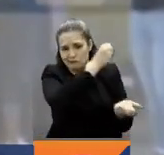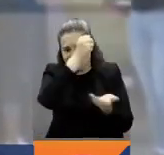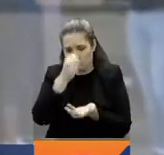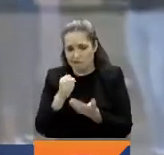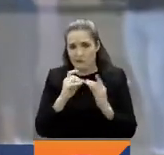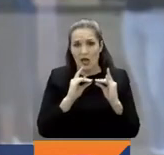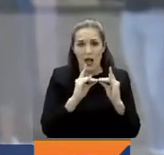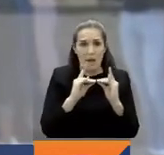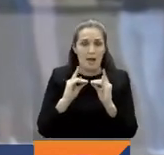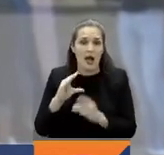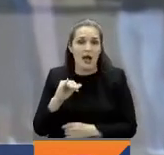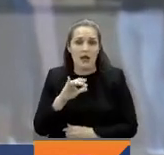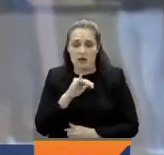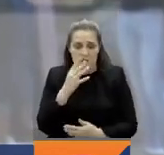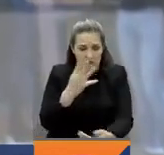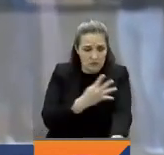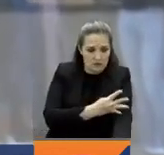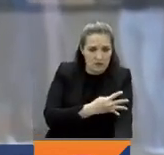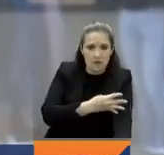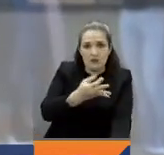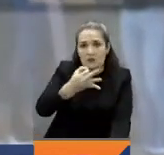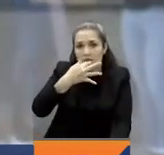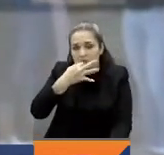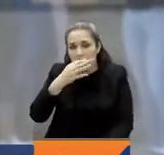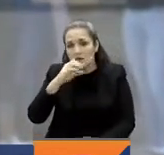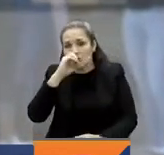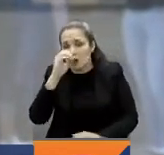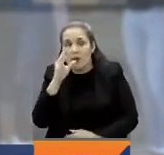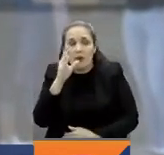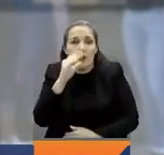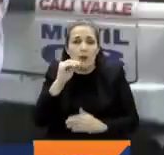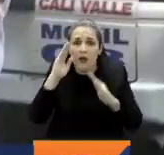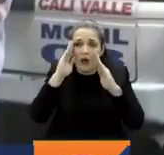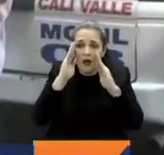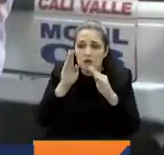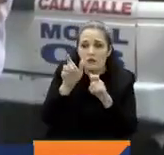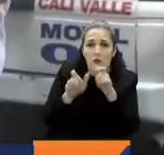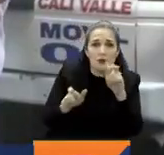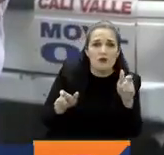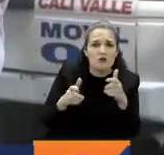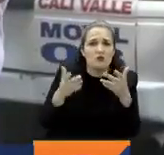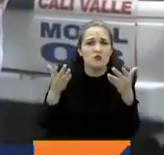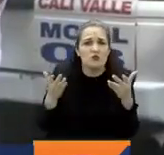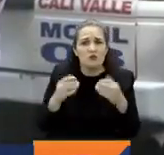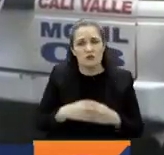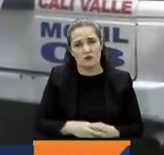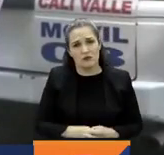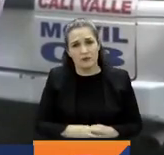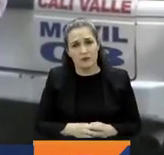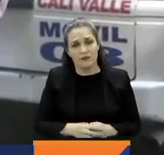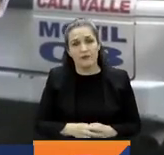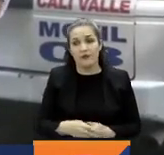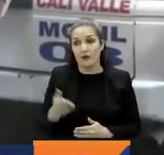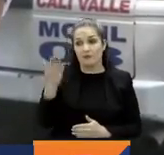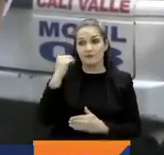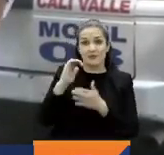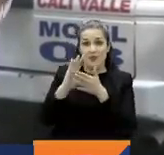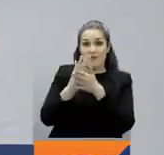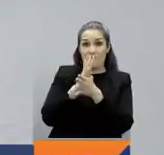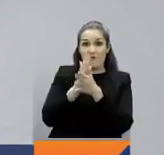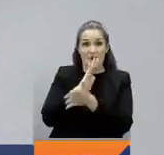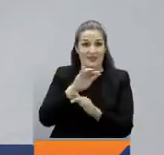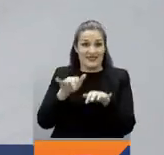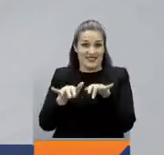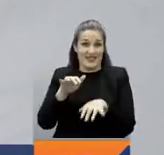sin insumos, sin medicamentos para atender a los pacientes en las unidades de cuidados intensivos. Según el más reciente informe de la Secretaría de Salud del